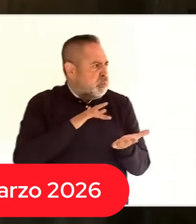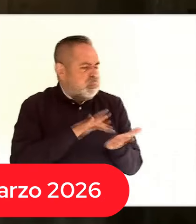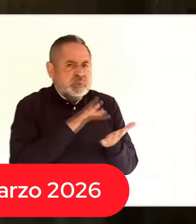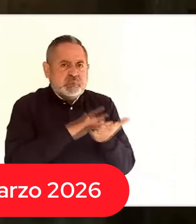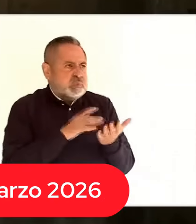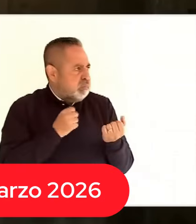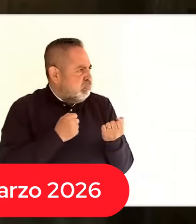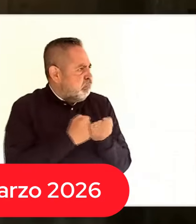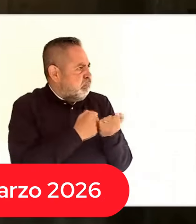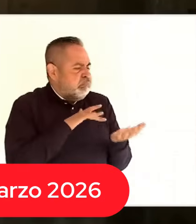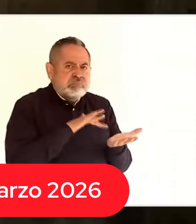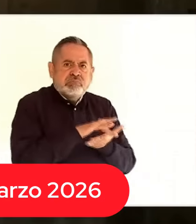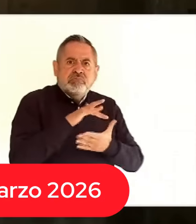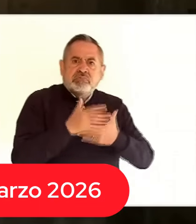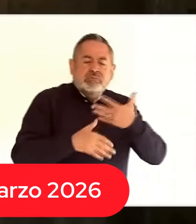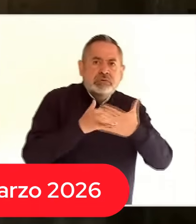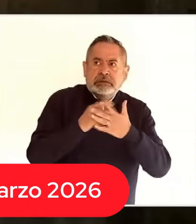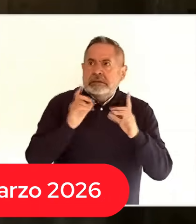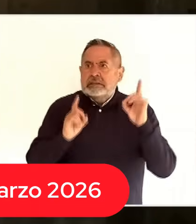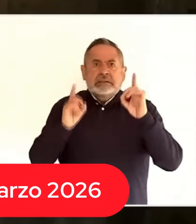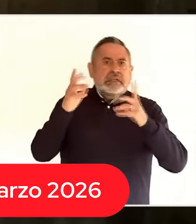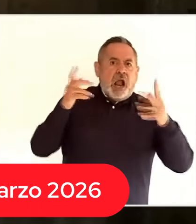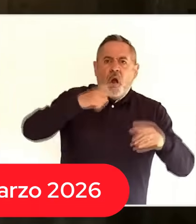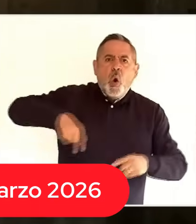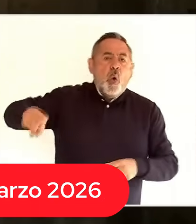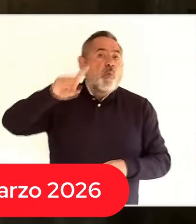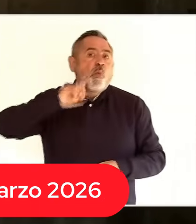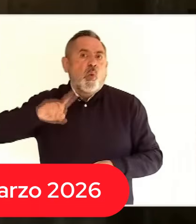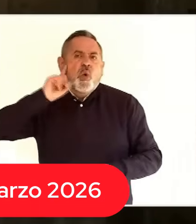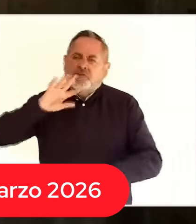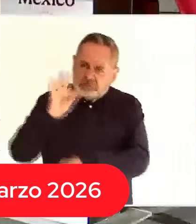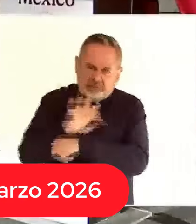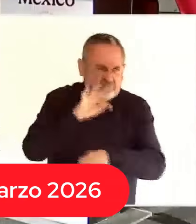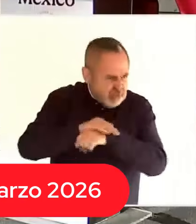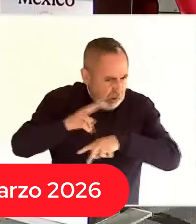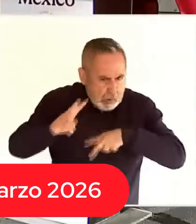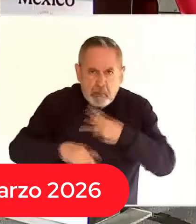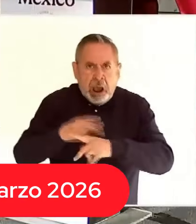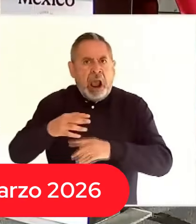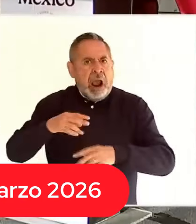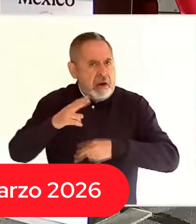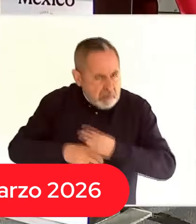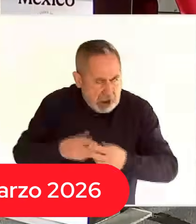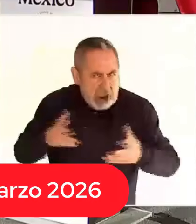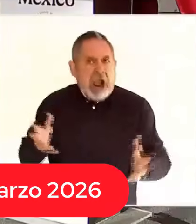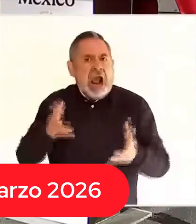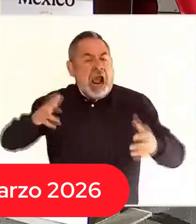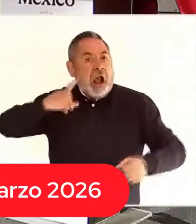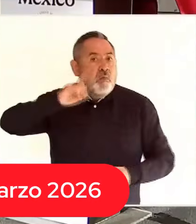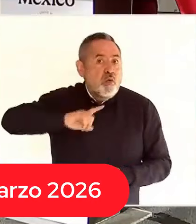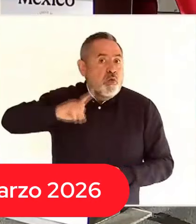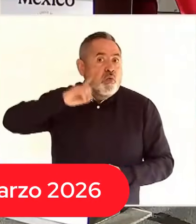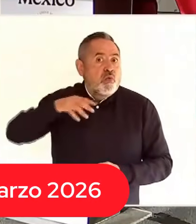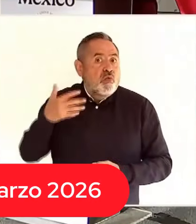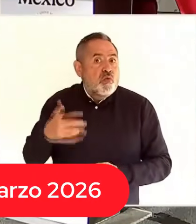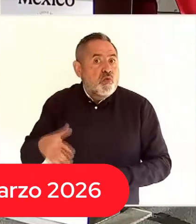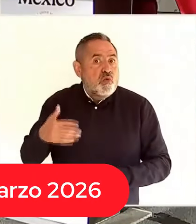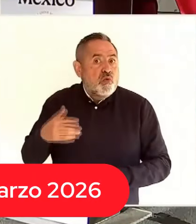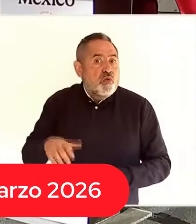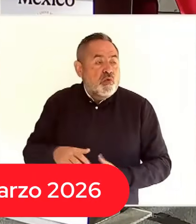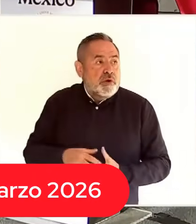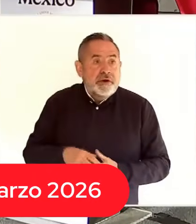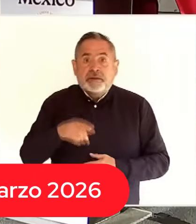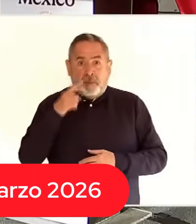morales en contextos de incertidumbre y peligro. Mientras la historia celebra las victorias en el campo